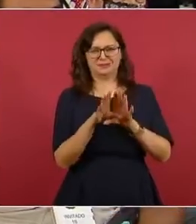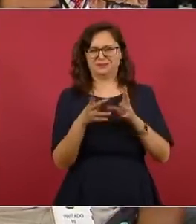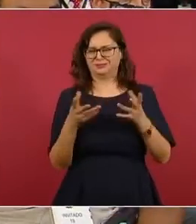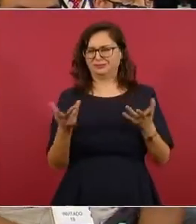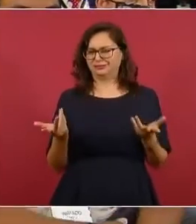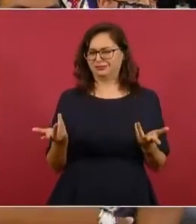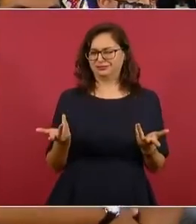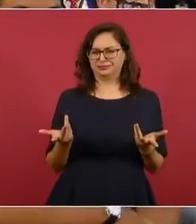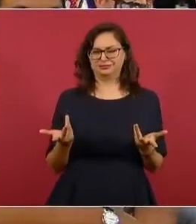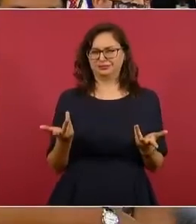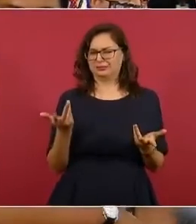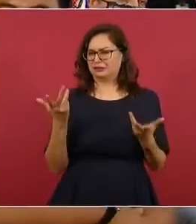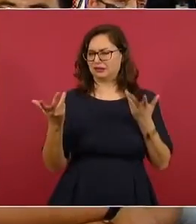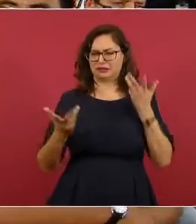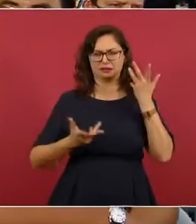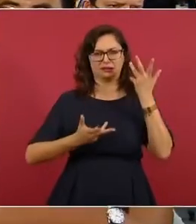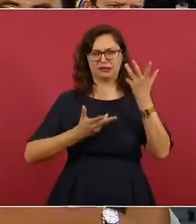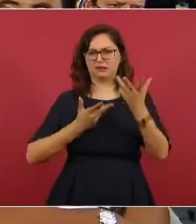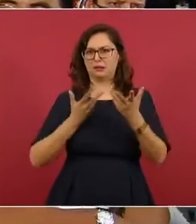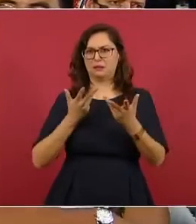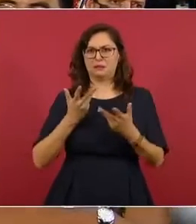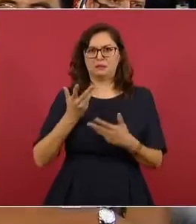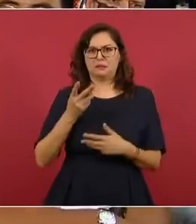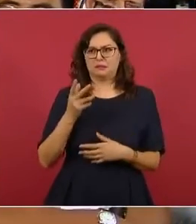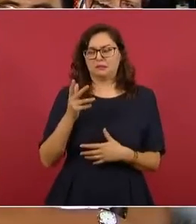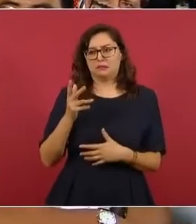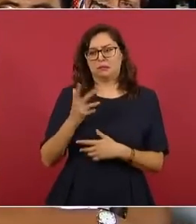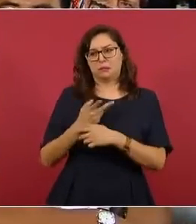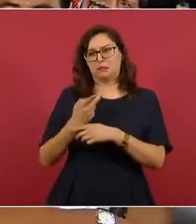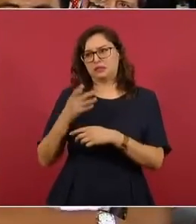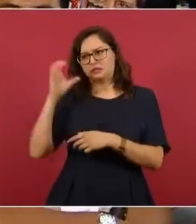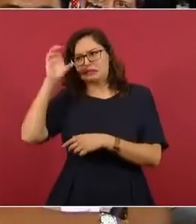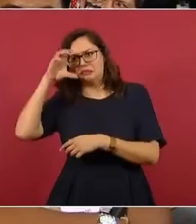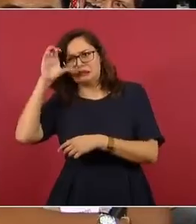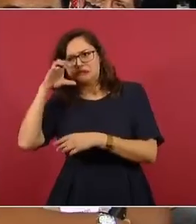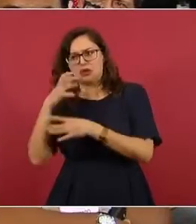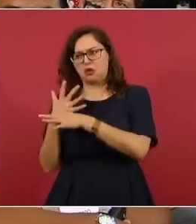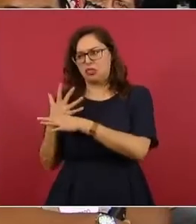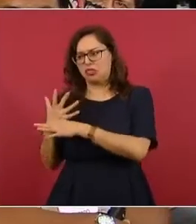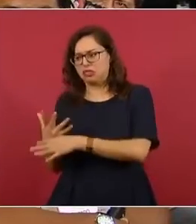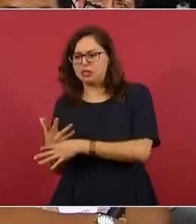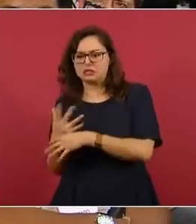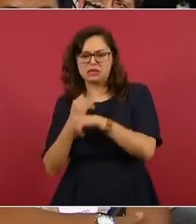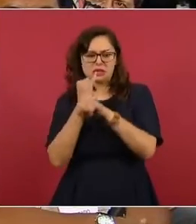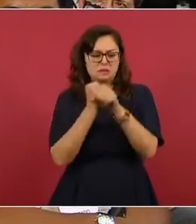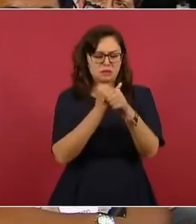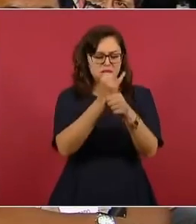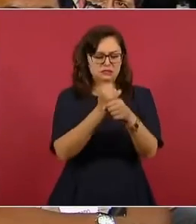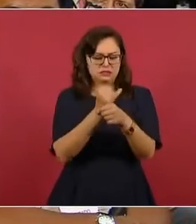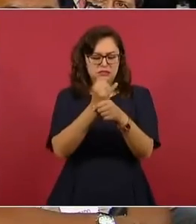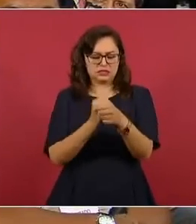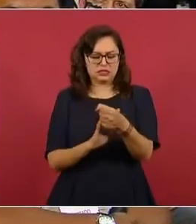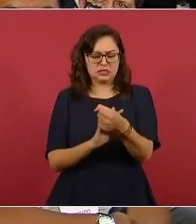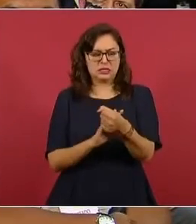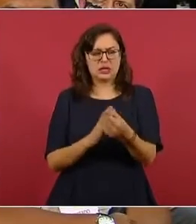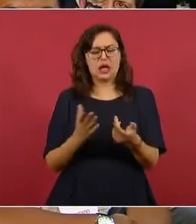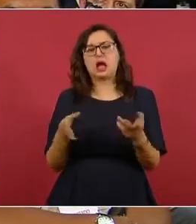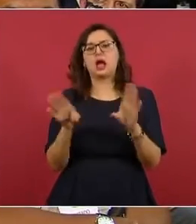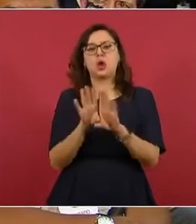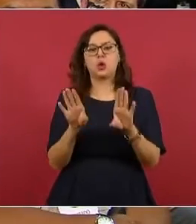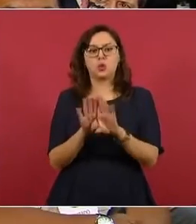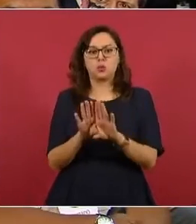tránsito. Y este es por un lado, pero esta narrativa de